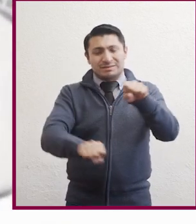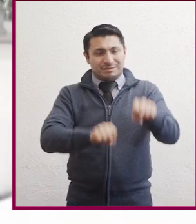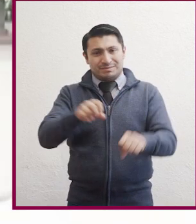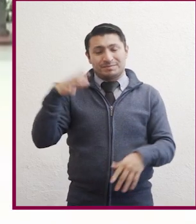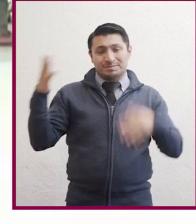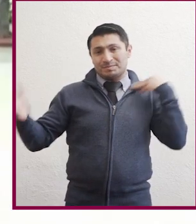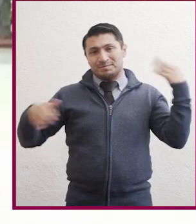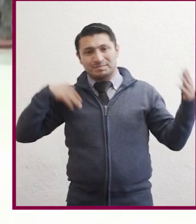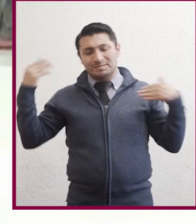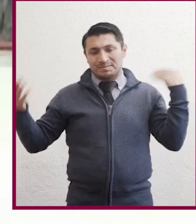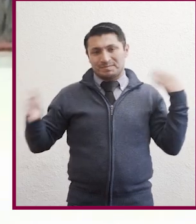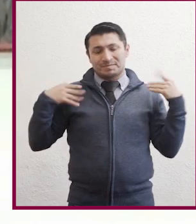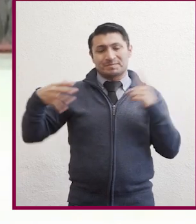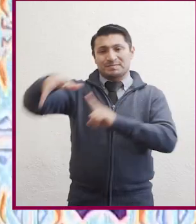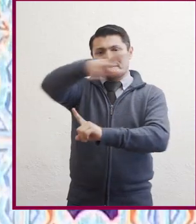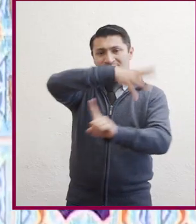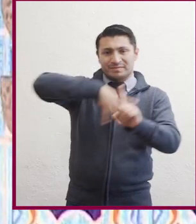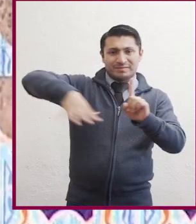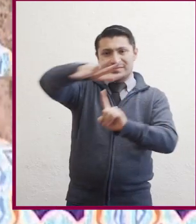bicicleta.